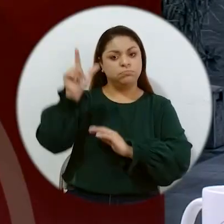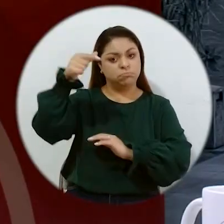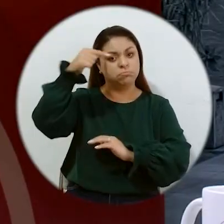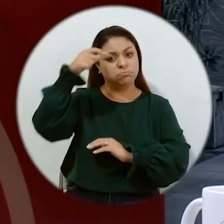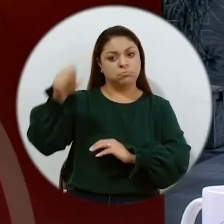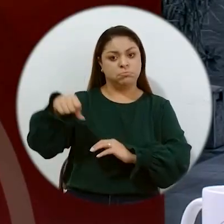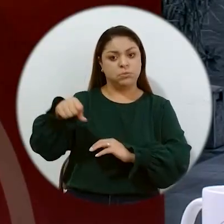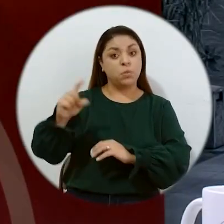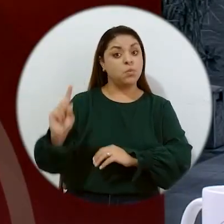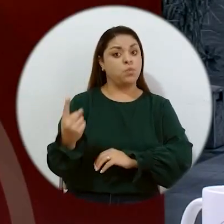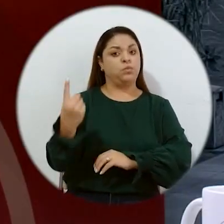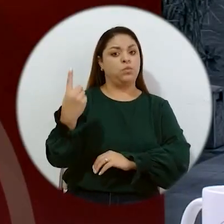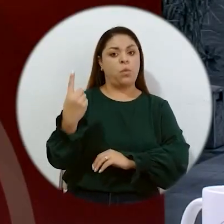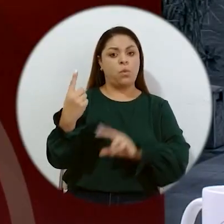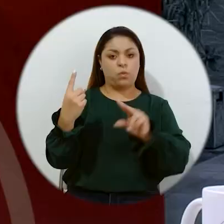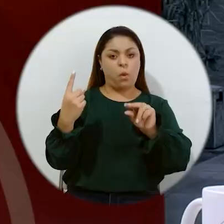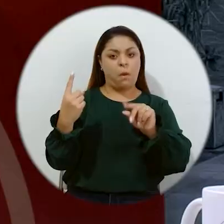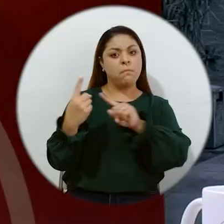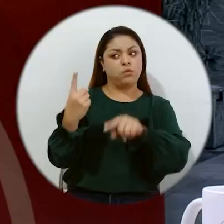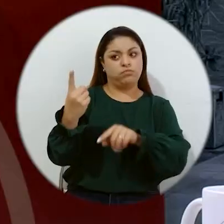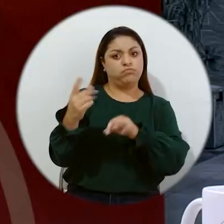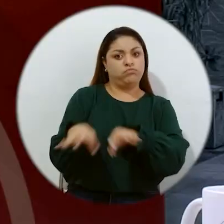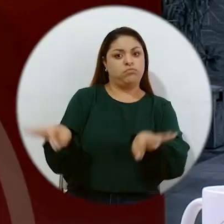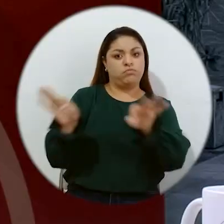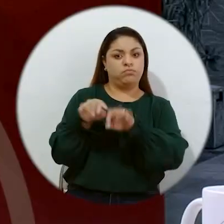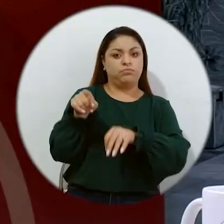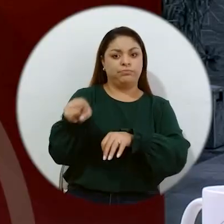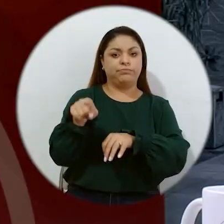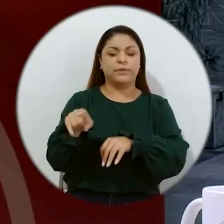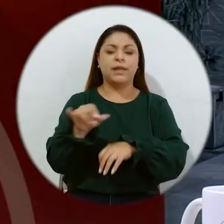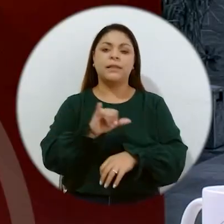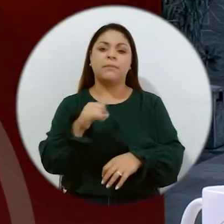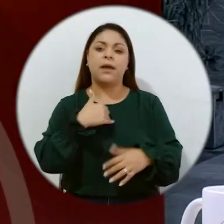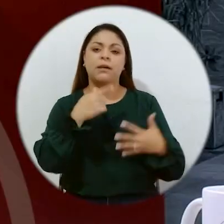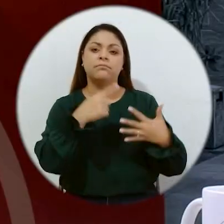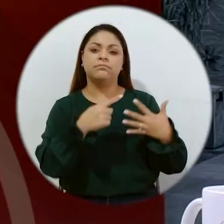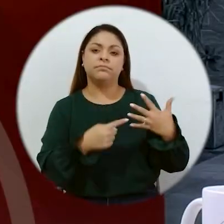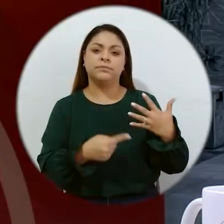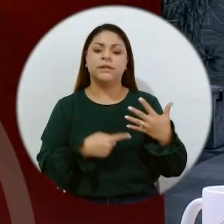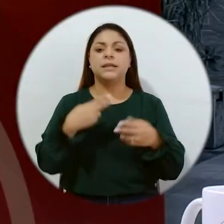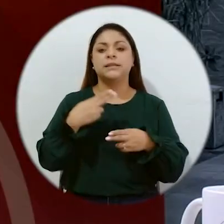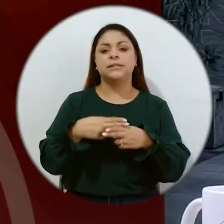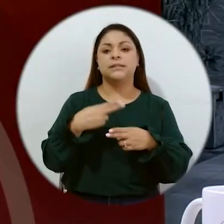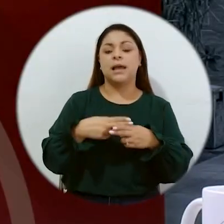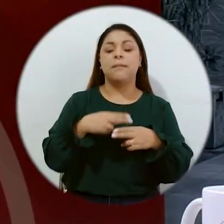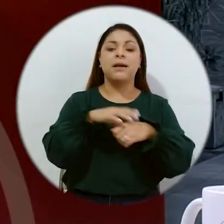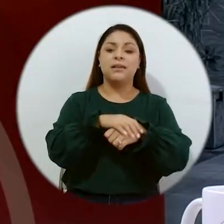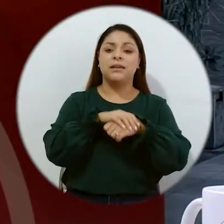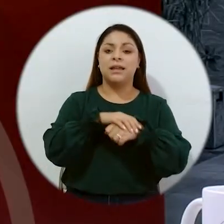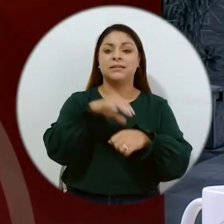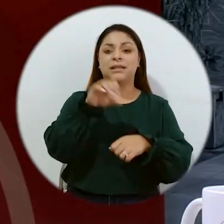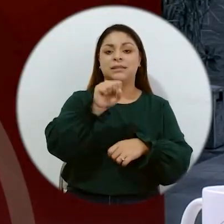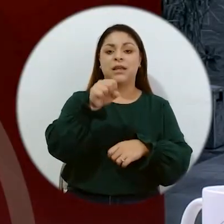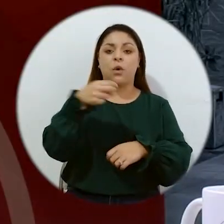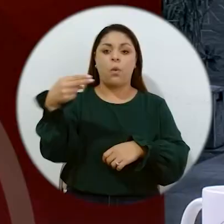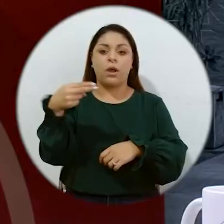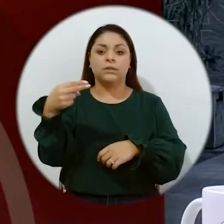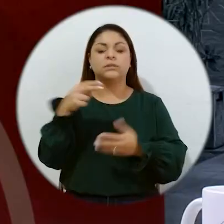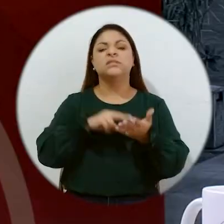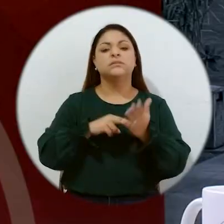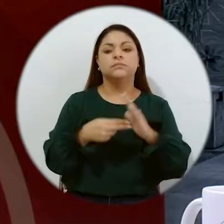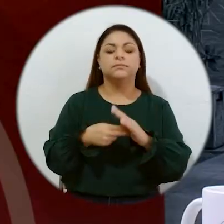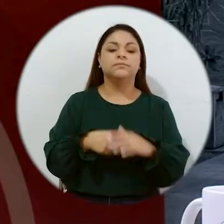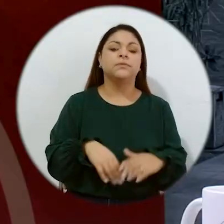muy importante, pero hay otros actores que le llamamos, usamos esta palabra en inglés, stakeholders, ¿verdad? Que pueden ser